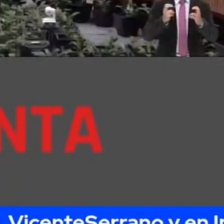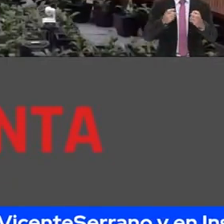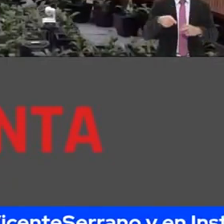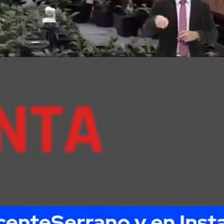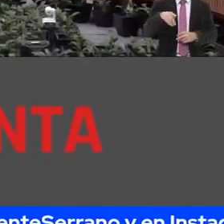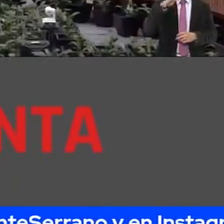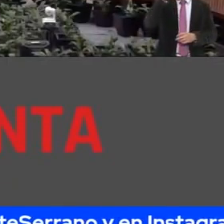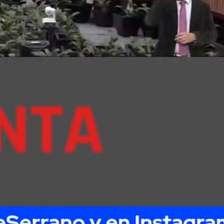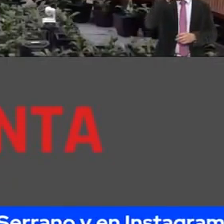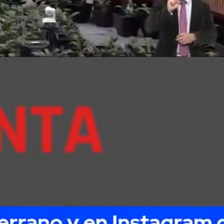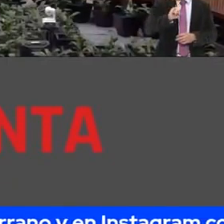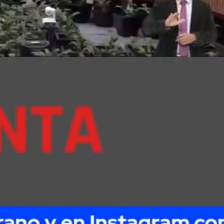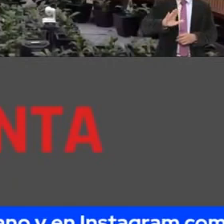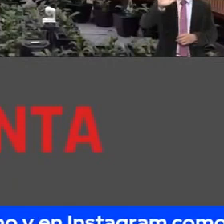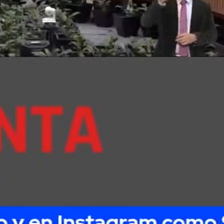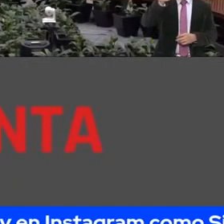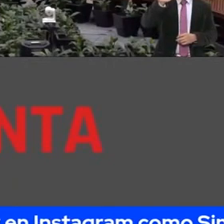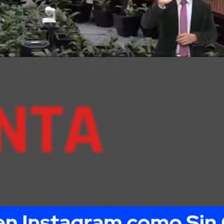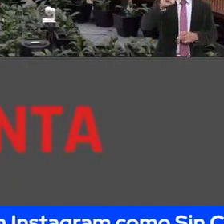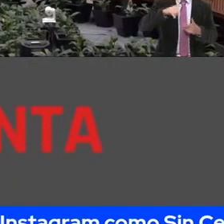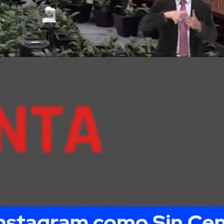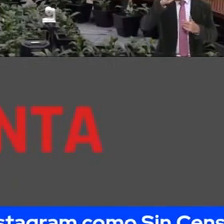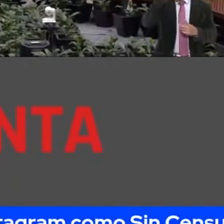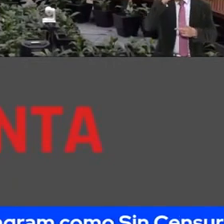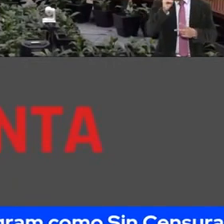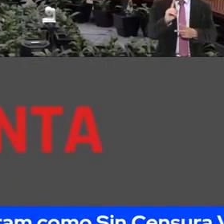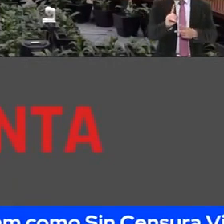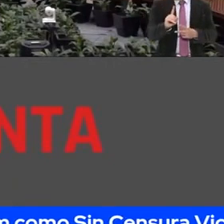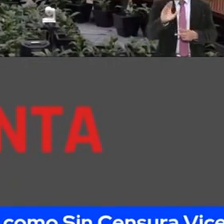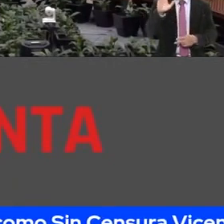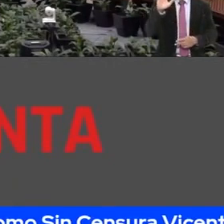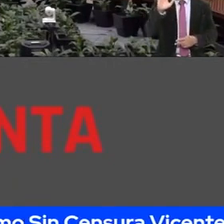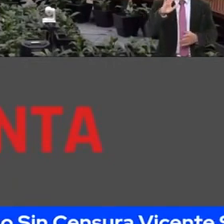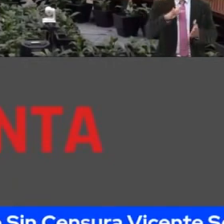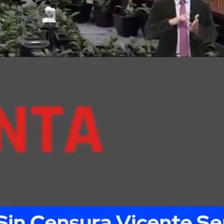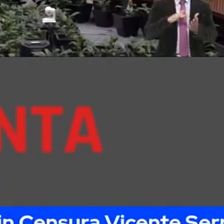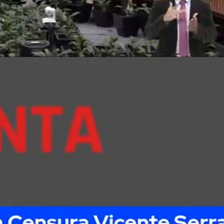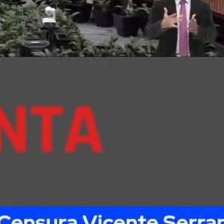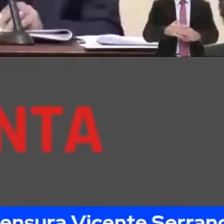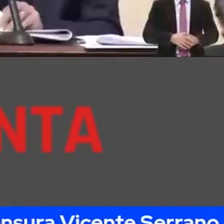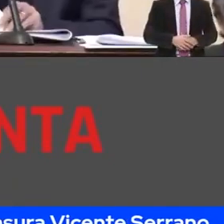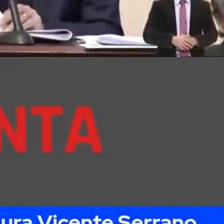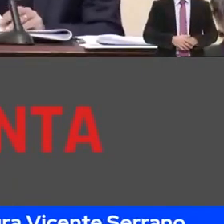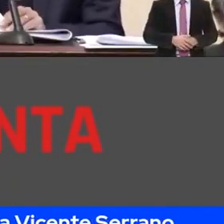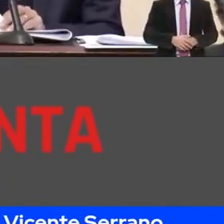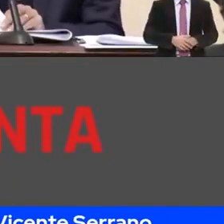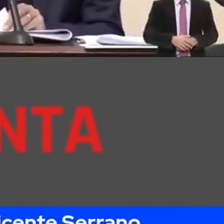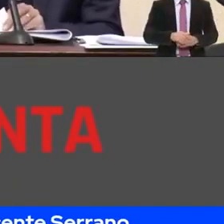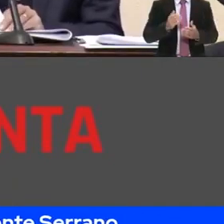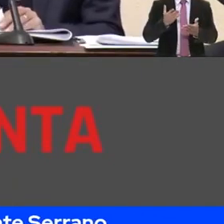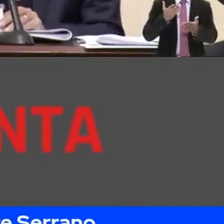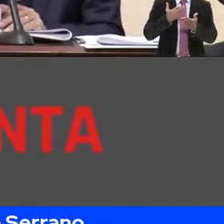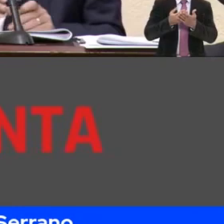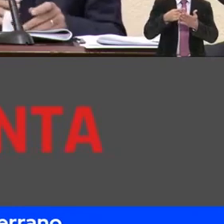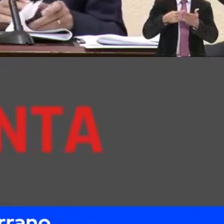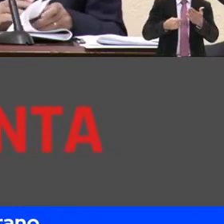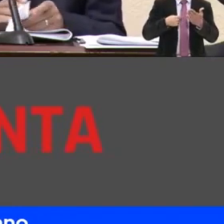los representantes de otros partidos como el PAN y el PRD. A mí en lo particular me parece un